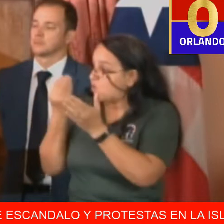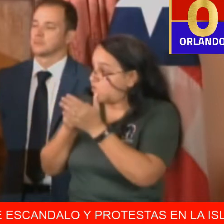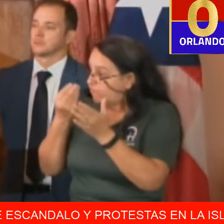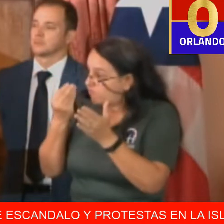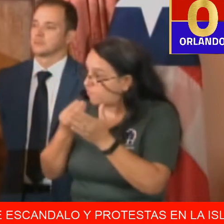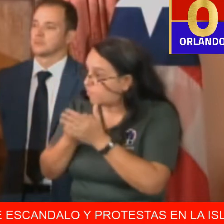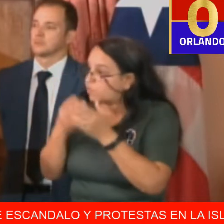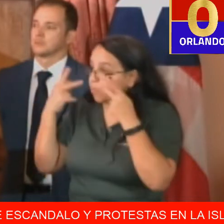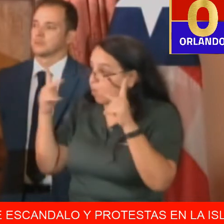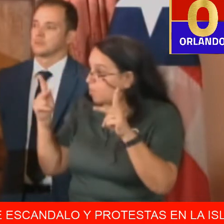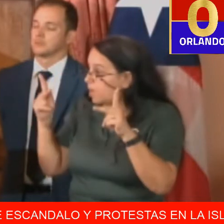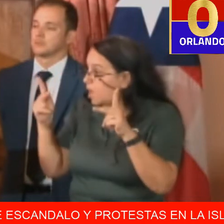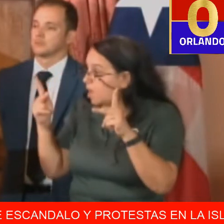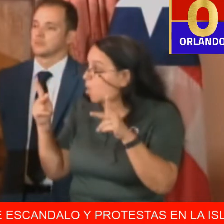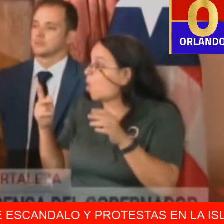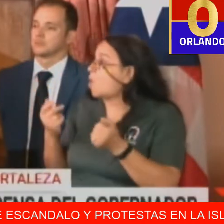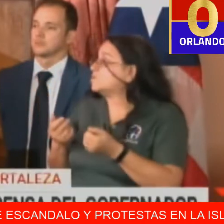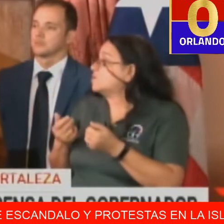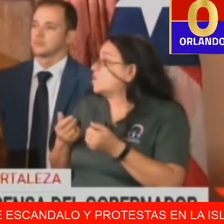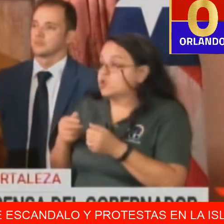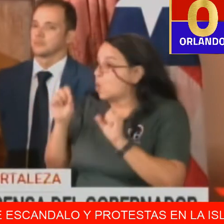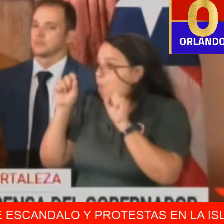que este hombre está perdiendo cuatro.